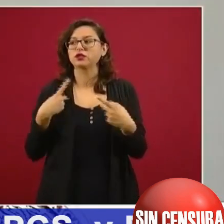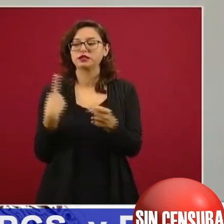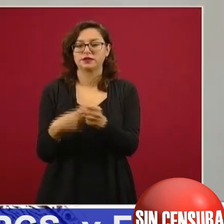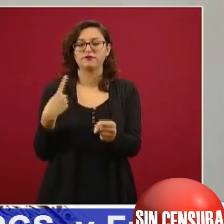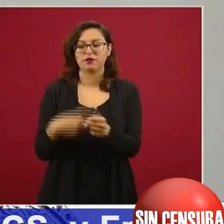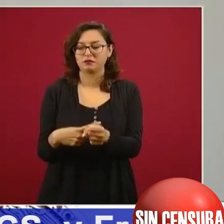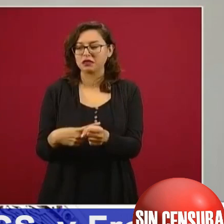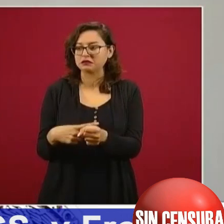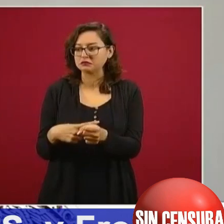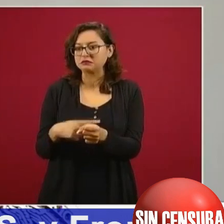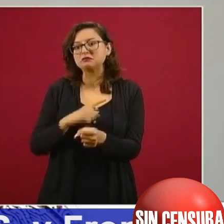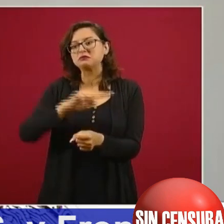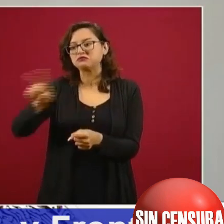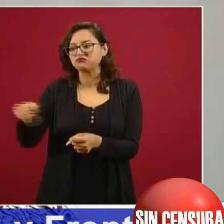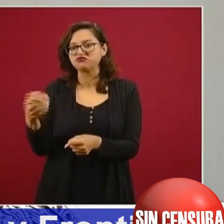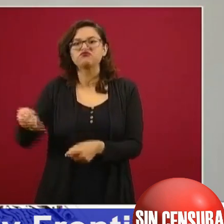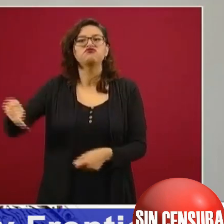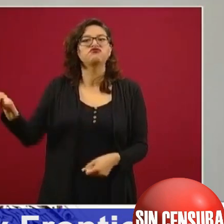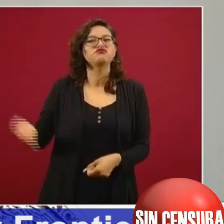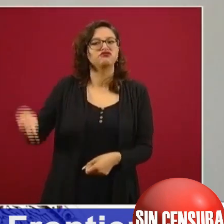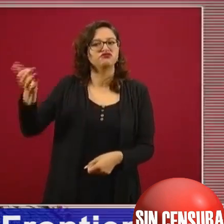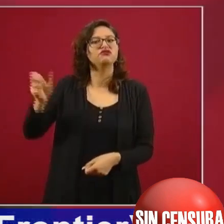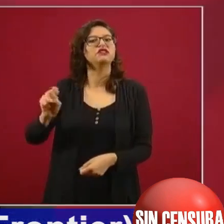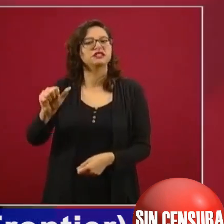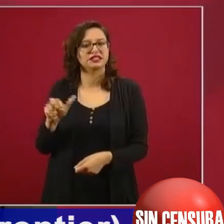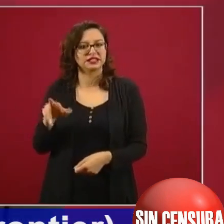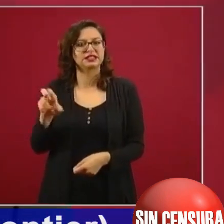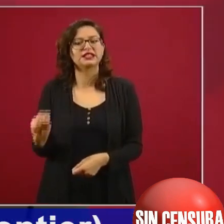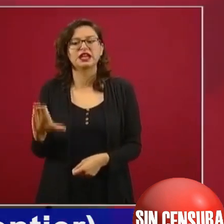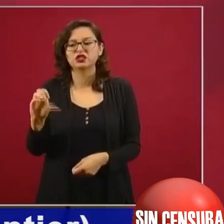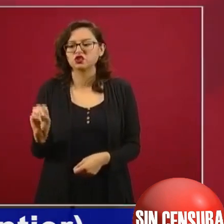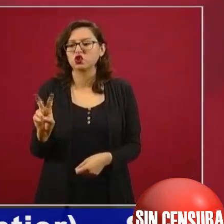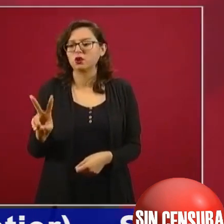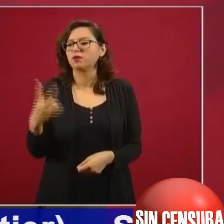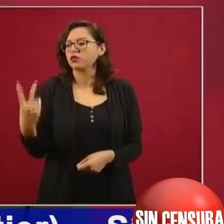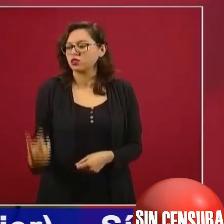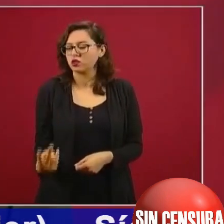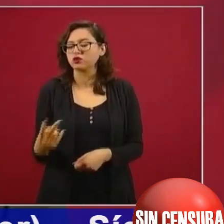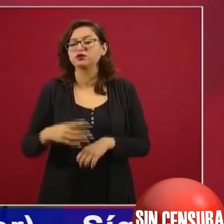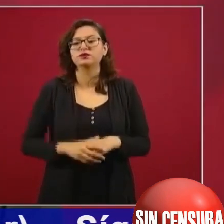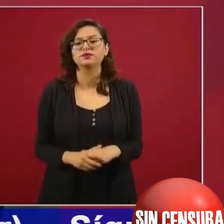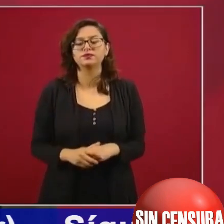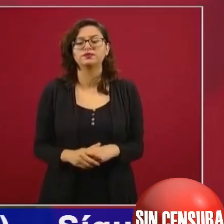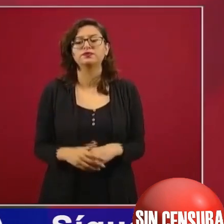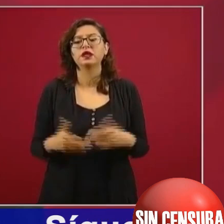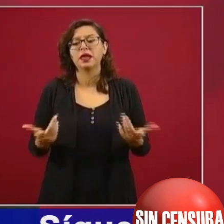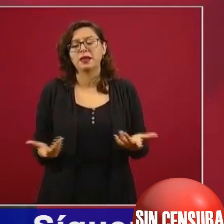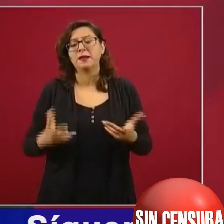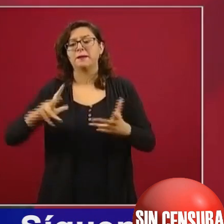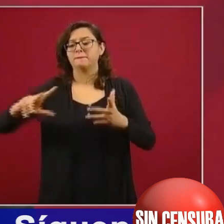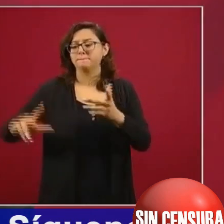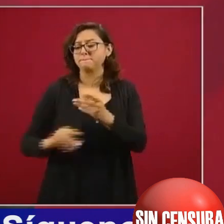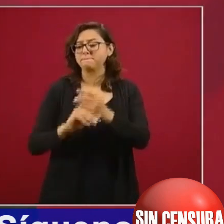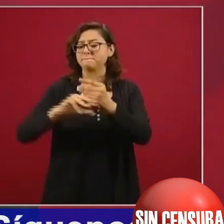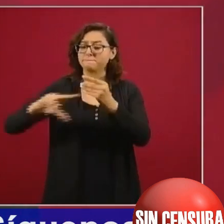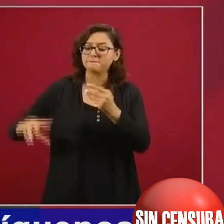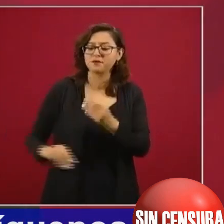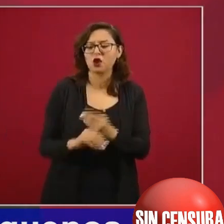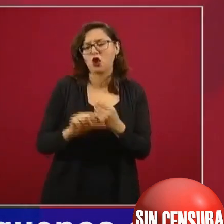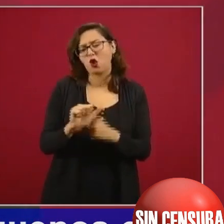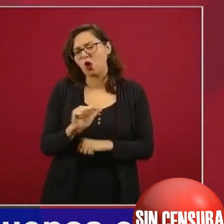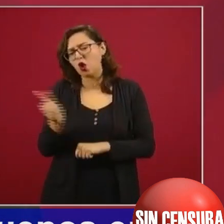virus SARS-CoV-2. Y se han agregado algunos otros indicadores recientemente consensuados con las